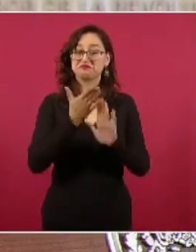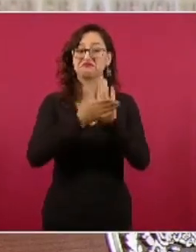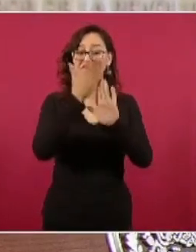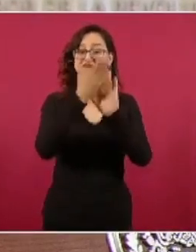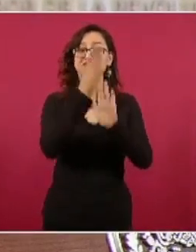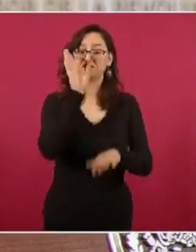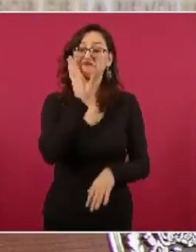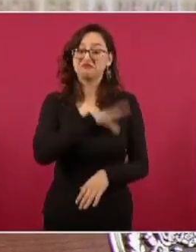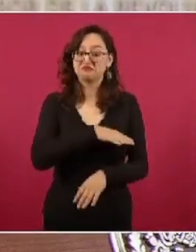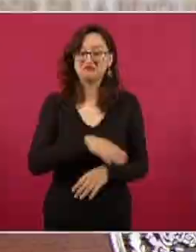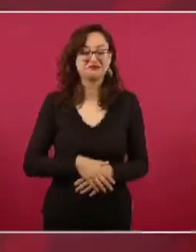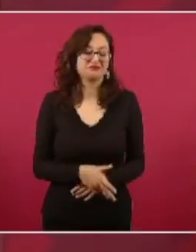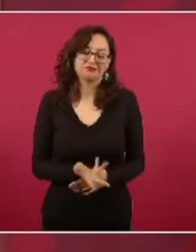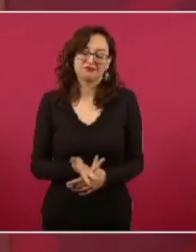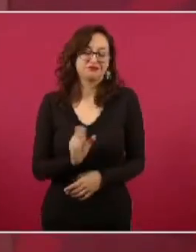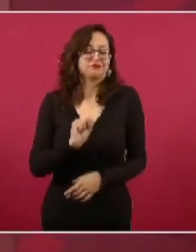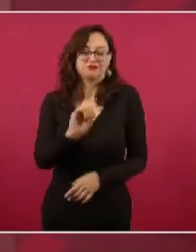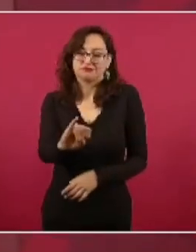no hay duda,